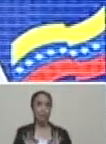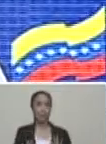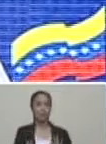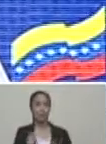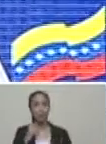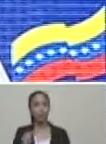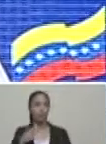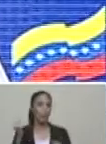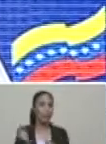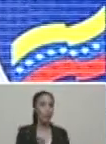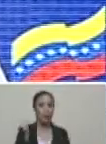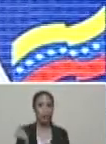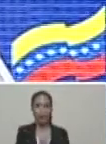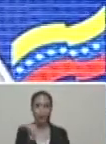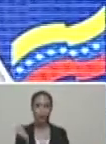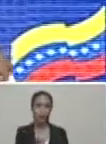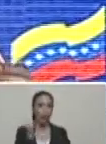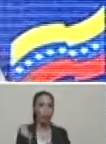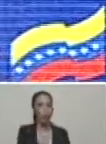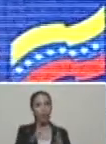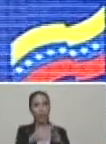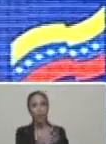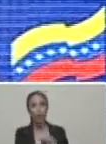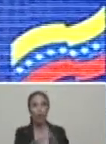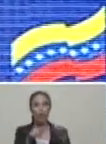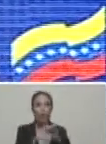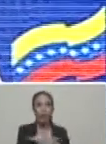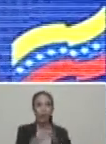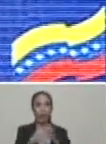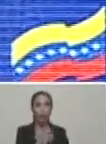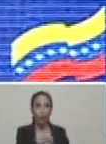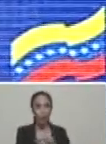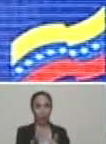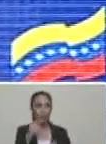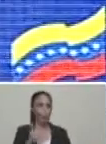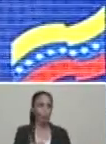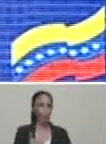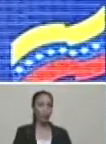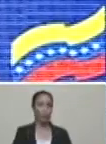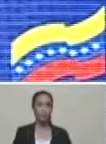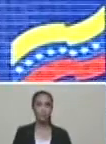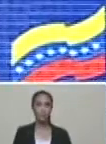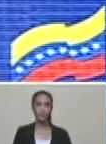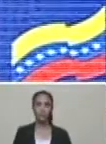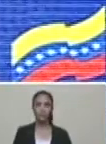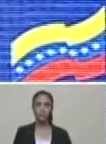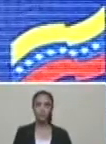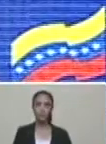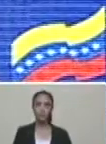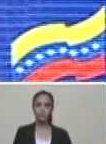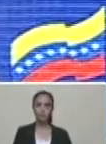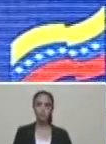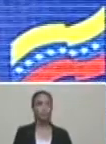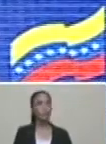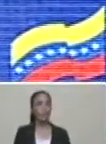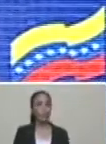todo el trabajo diario de Barrio Adentro. Tenemos que